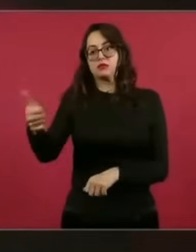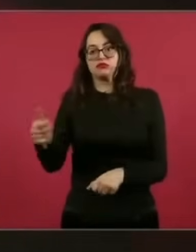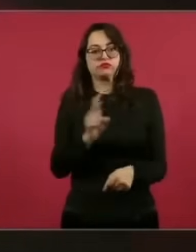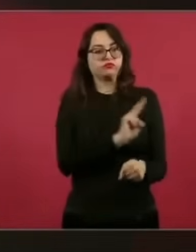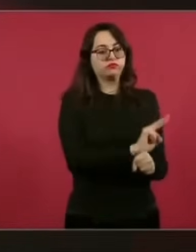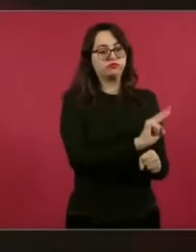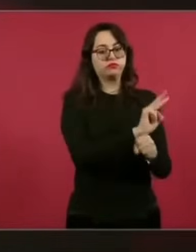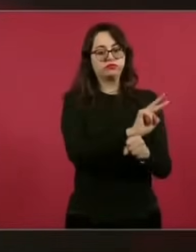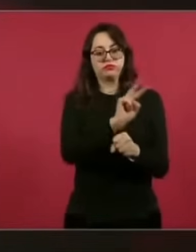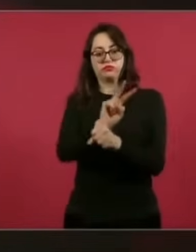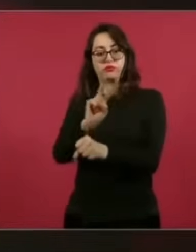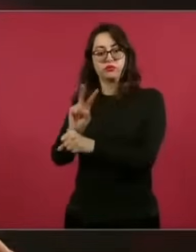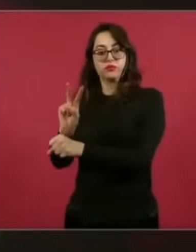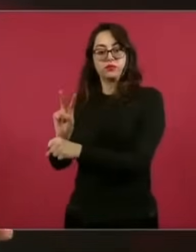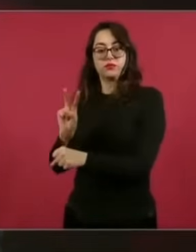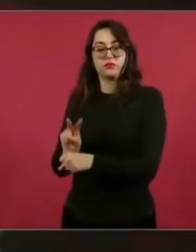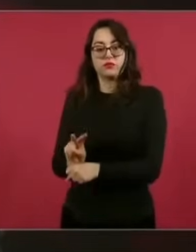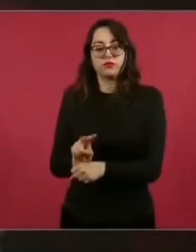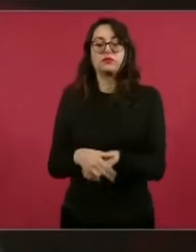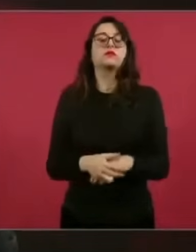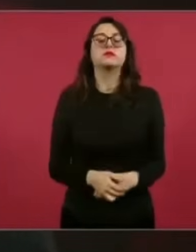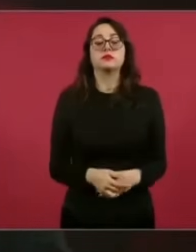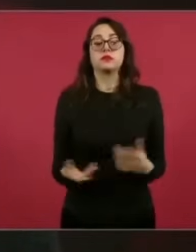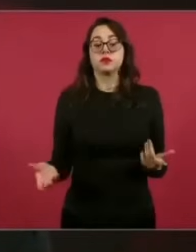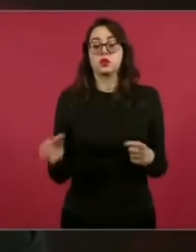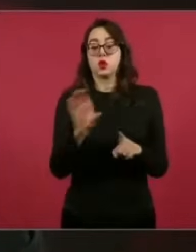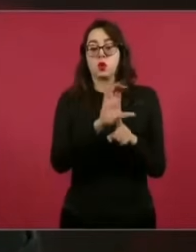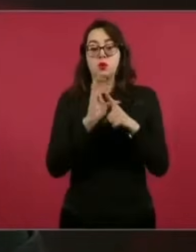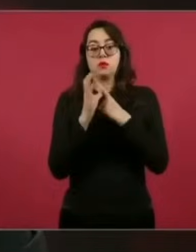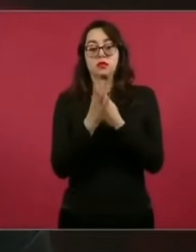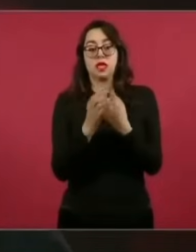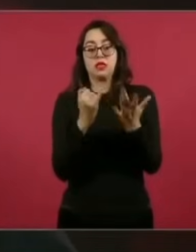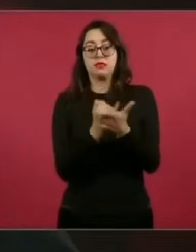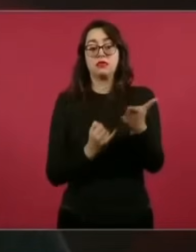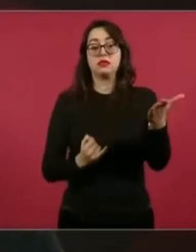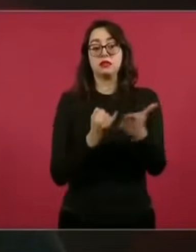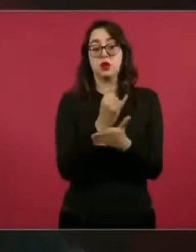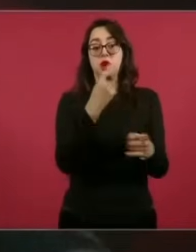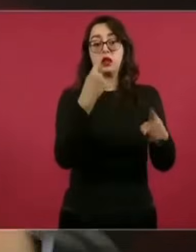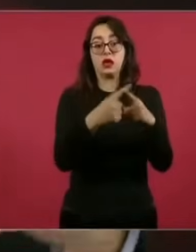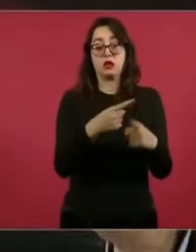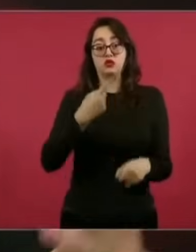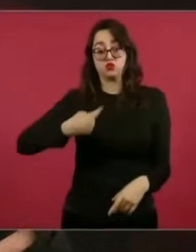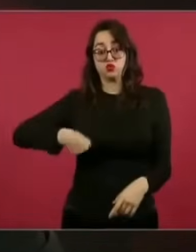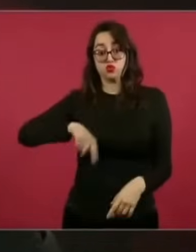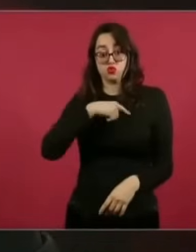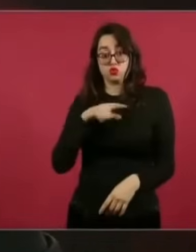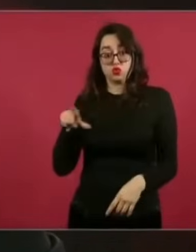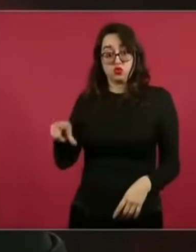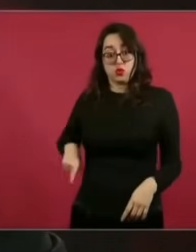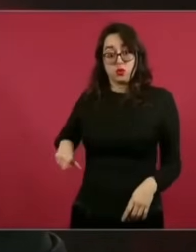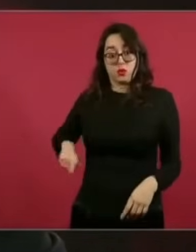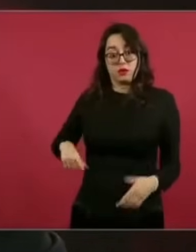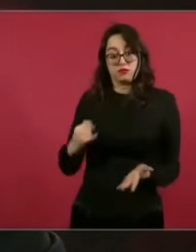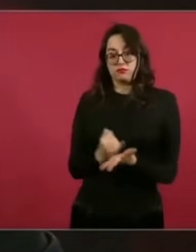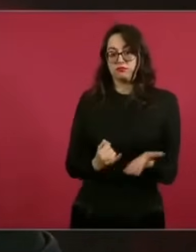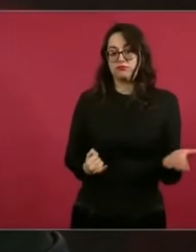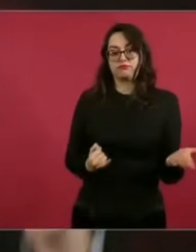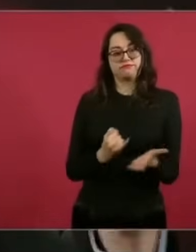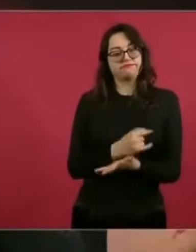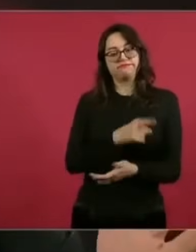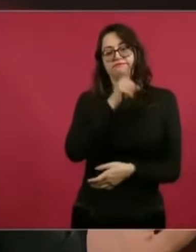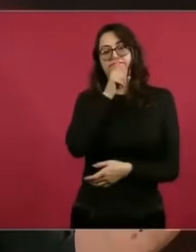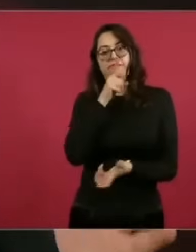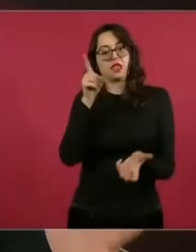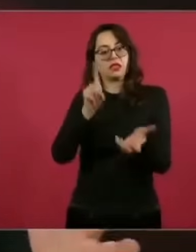decirle que las medidas que se otorgan en este mecanismo no las decide un funcionario, sino que hay una junta de gobierno y